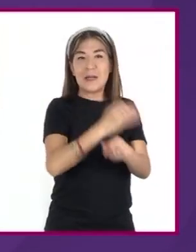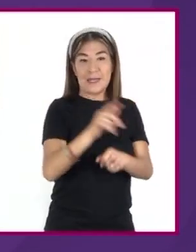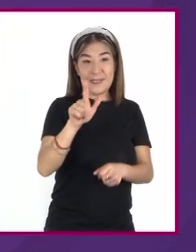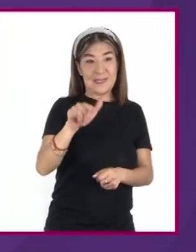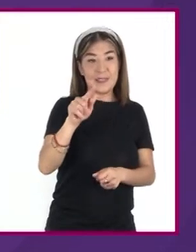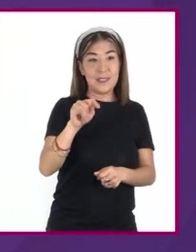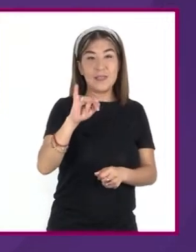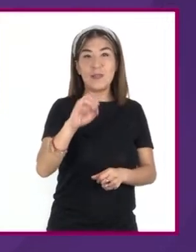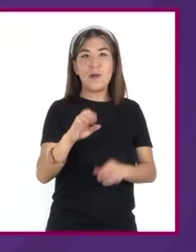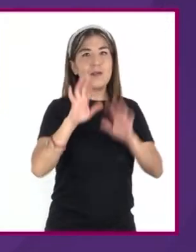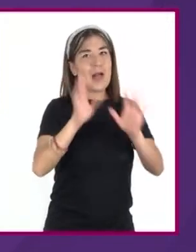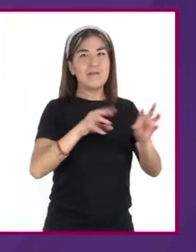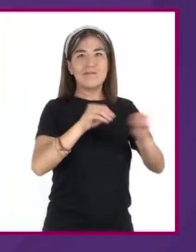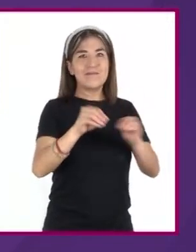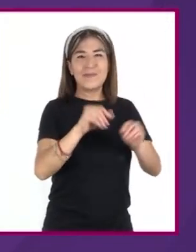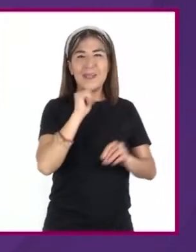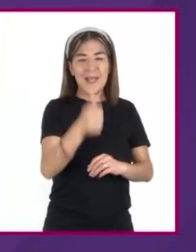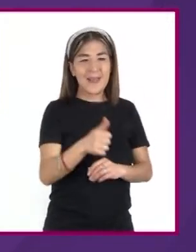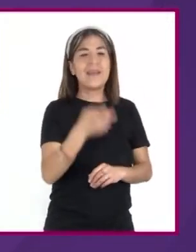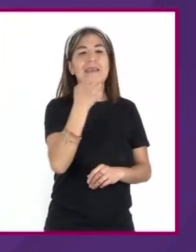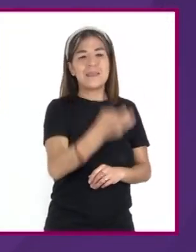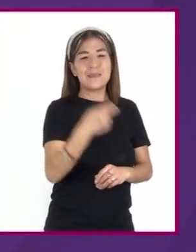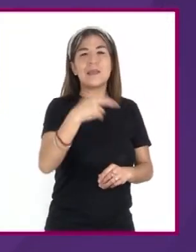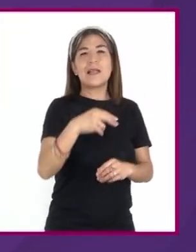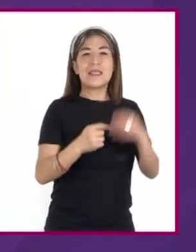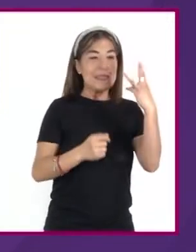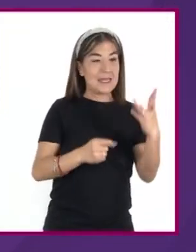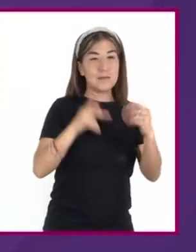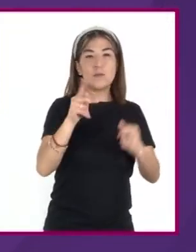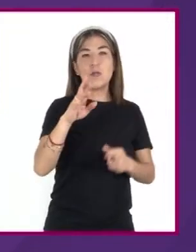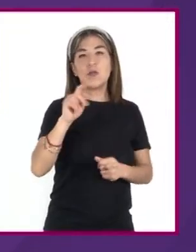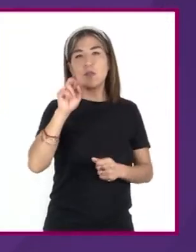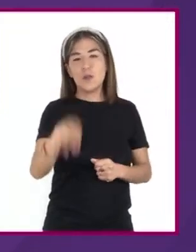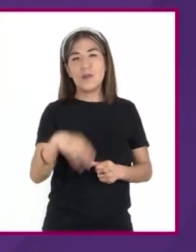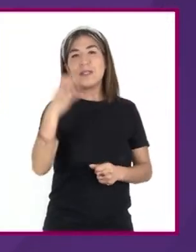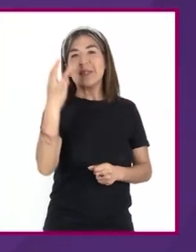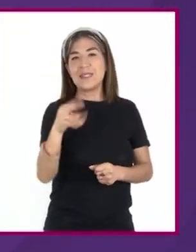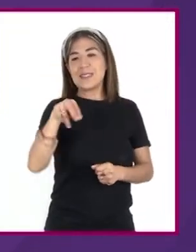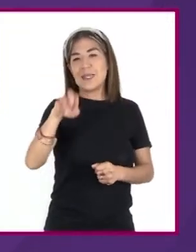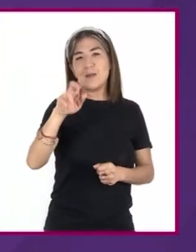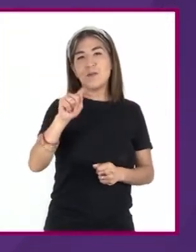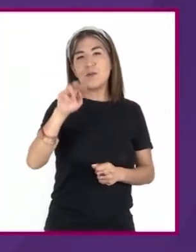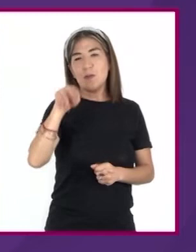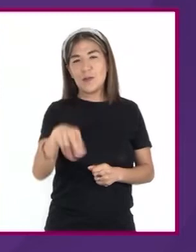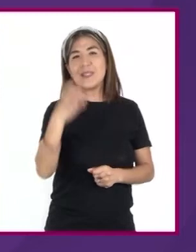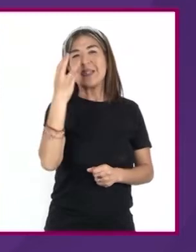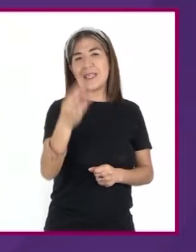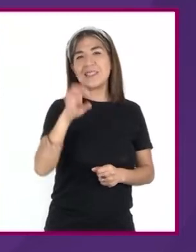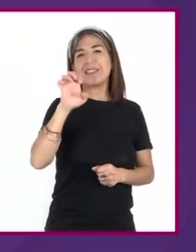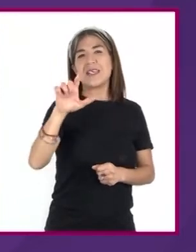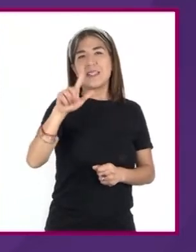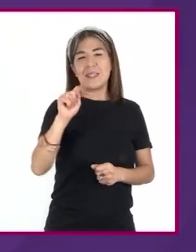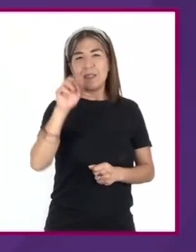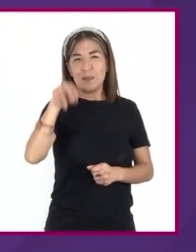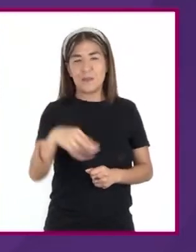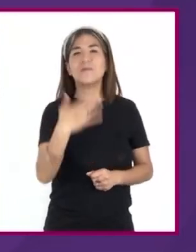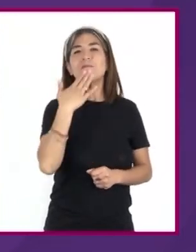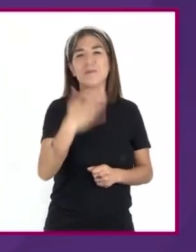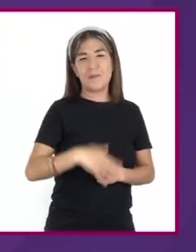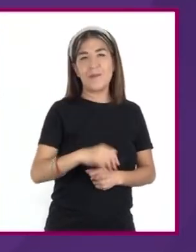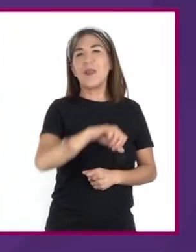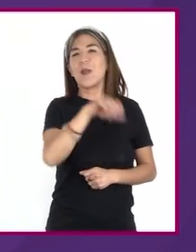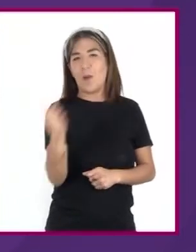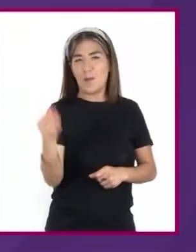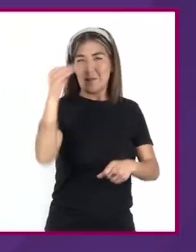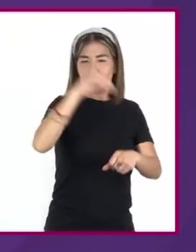estable, necesitamos 3 protones, 3 neutrones y 3 electrones. Excelente, ¿verdad? Vamos con el que sigue.